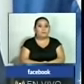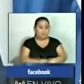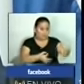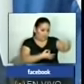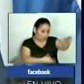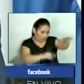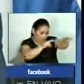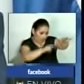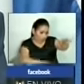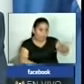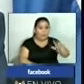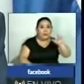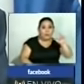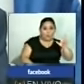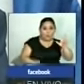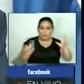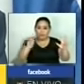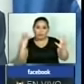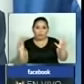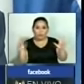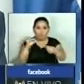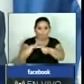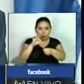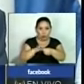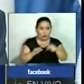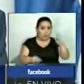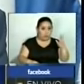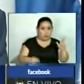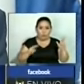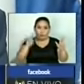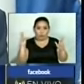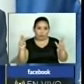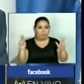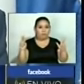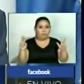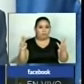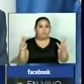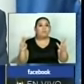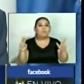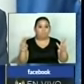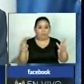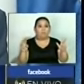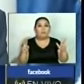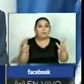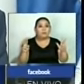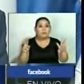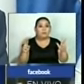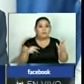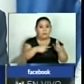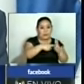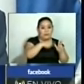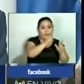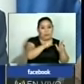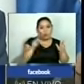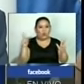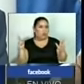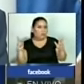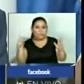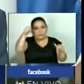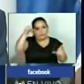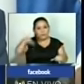de 3-2. La información de causa queda concluida el trabajo de esta